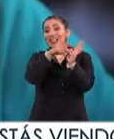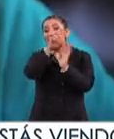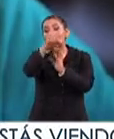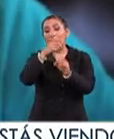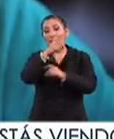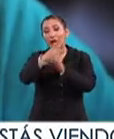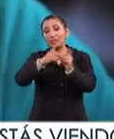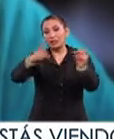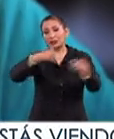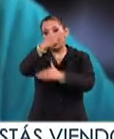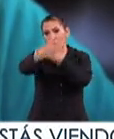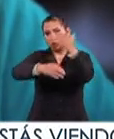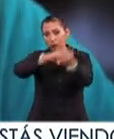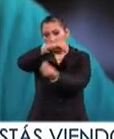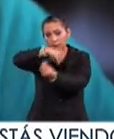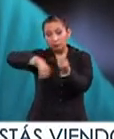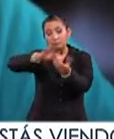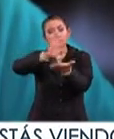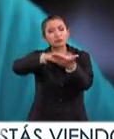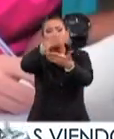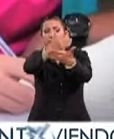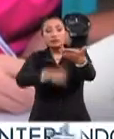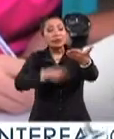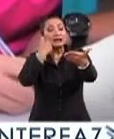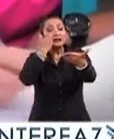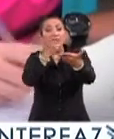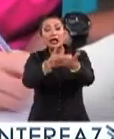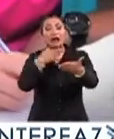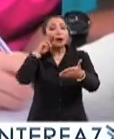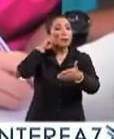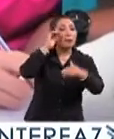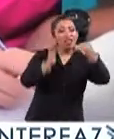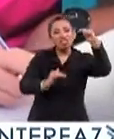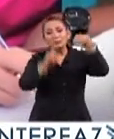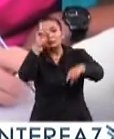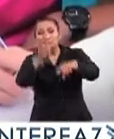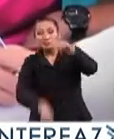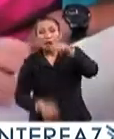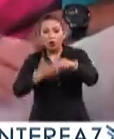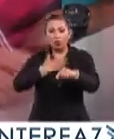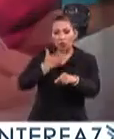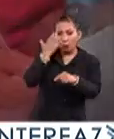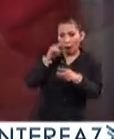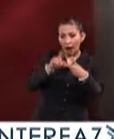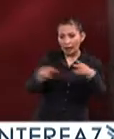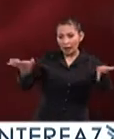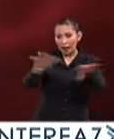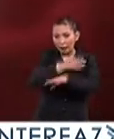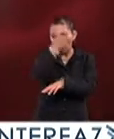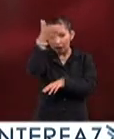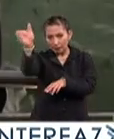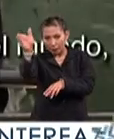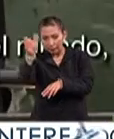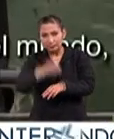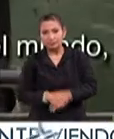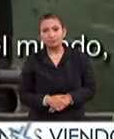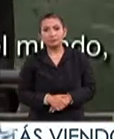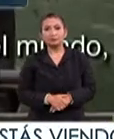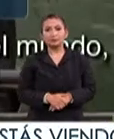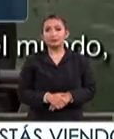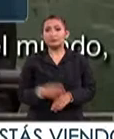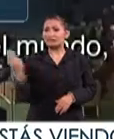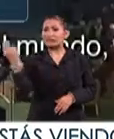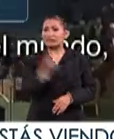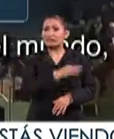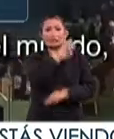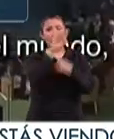el Desarrollo Sostenible, documento que busca enfrentar la desigualdad, la injusticia y el cambio climático. We need